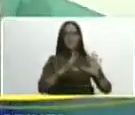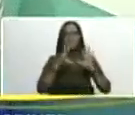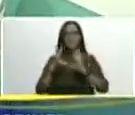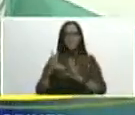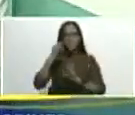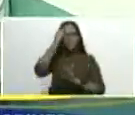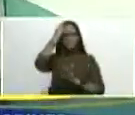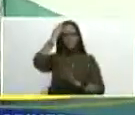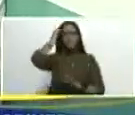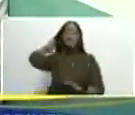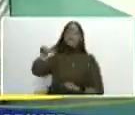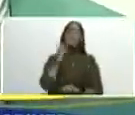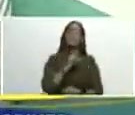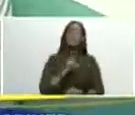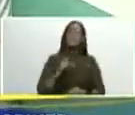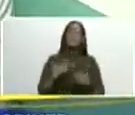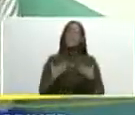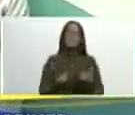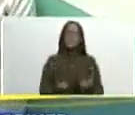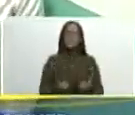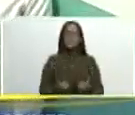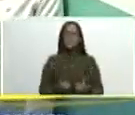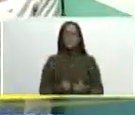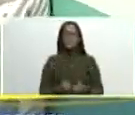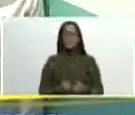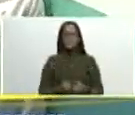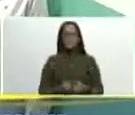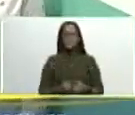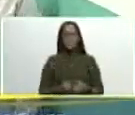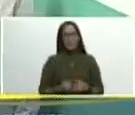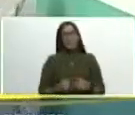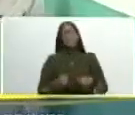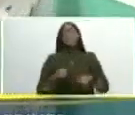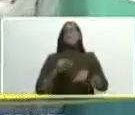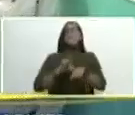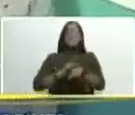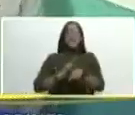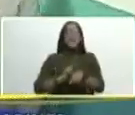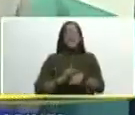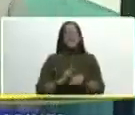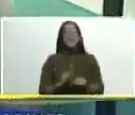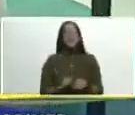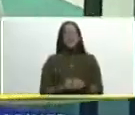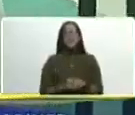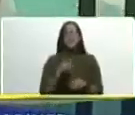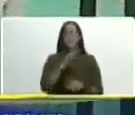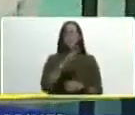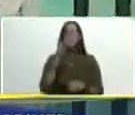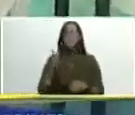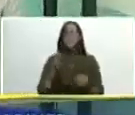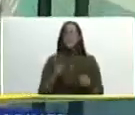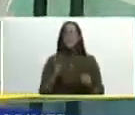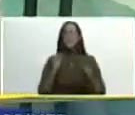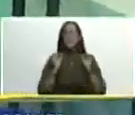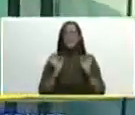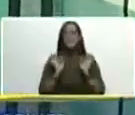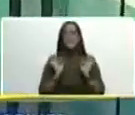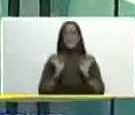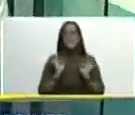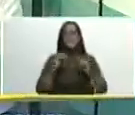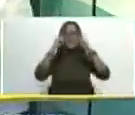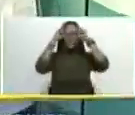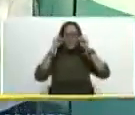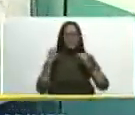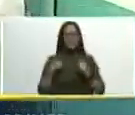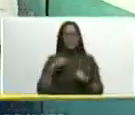personal de salud, ente administrativo, médicos, especialistas, 22 especialistas que están dispuestos a atender, bueno, a nuestro